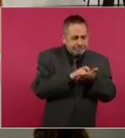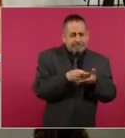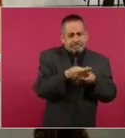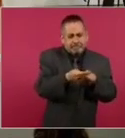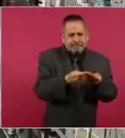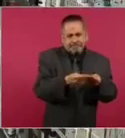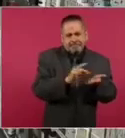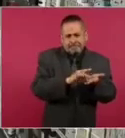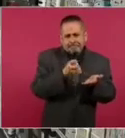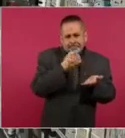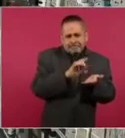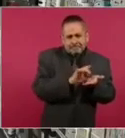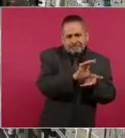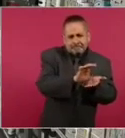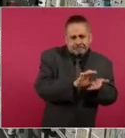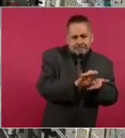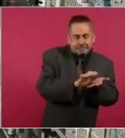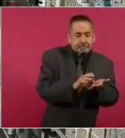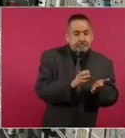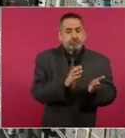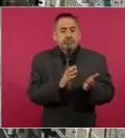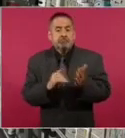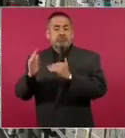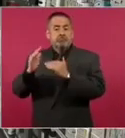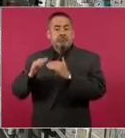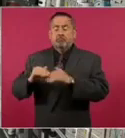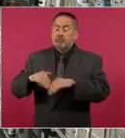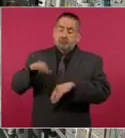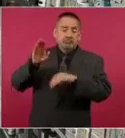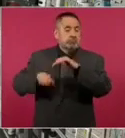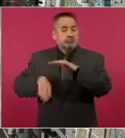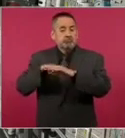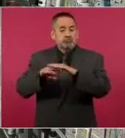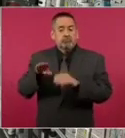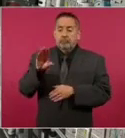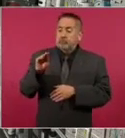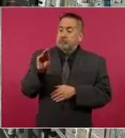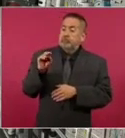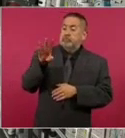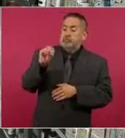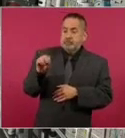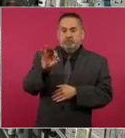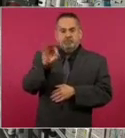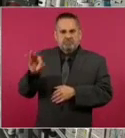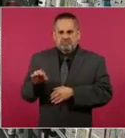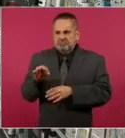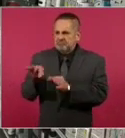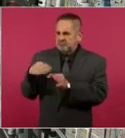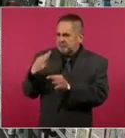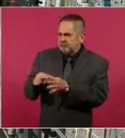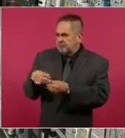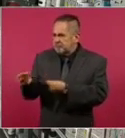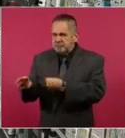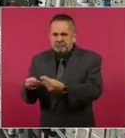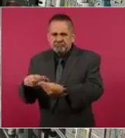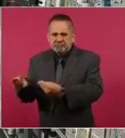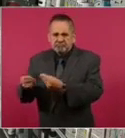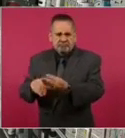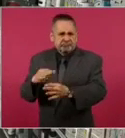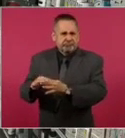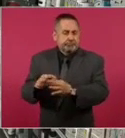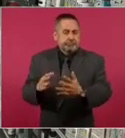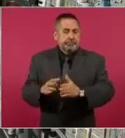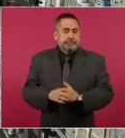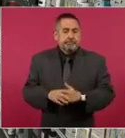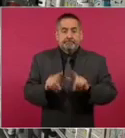que tenían y del surtimiento de recetas a un 99% ya de todas las claves que se tenían que tener. En Tlaxcala se